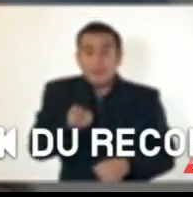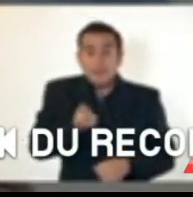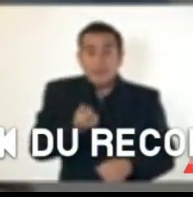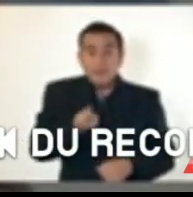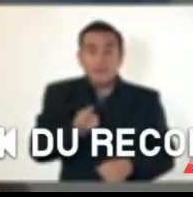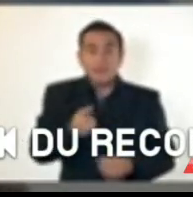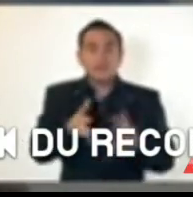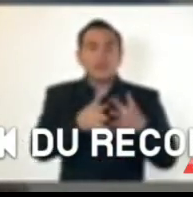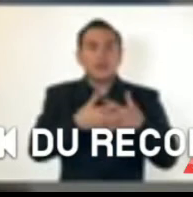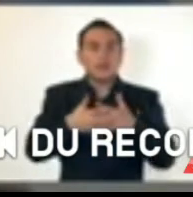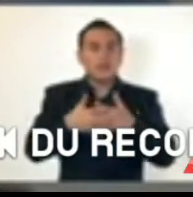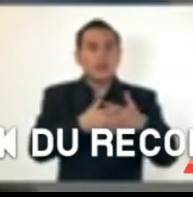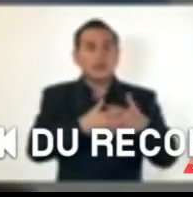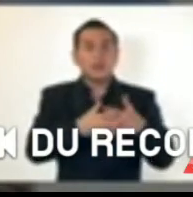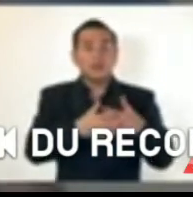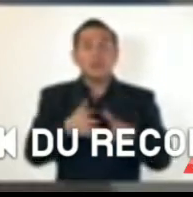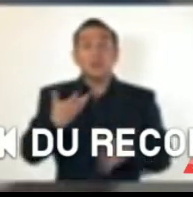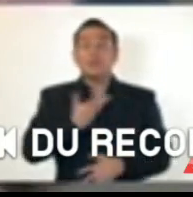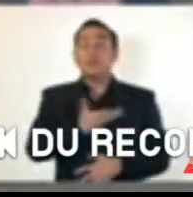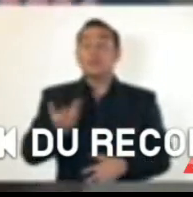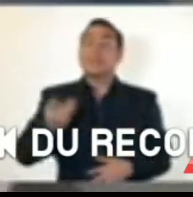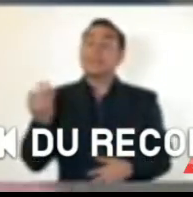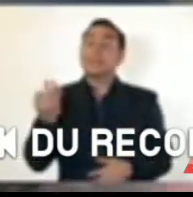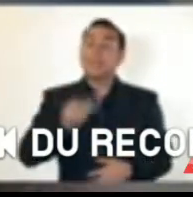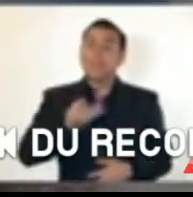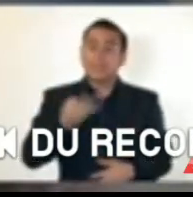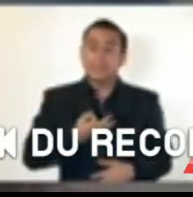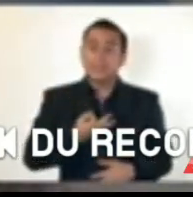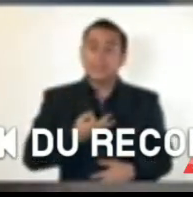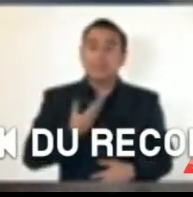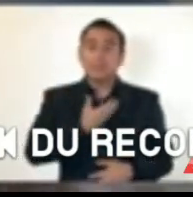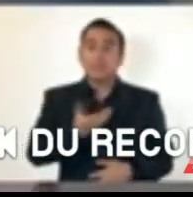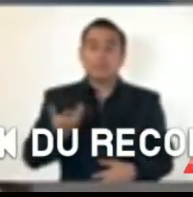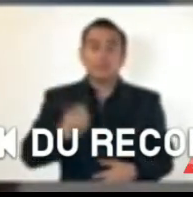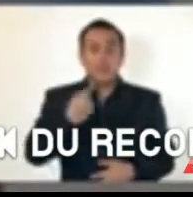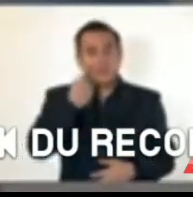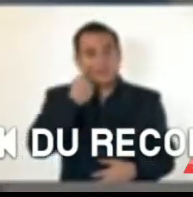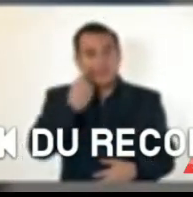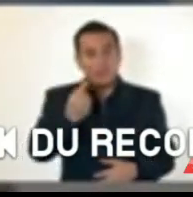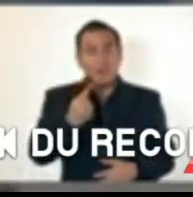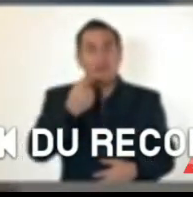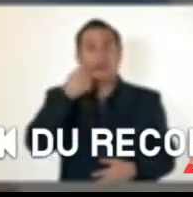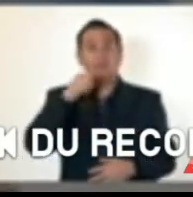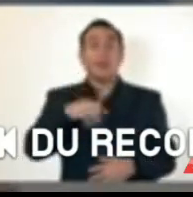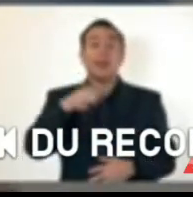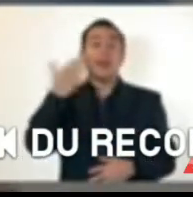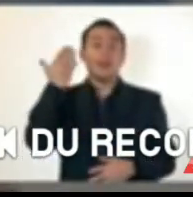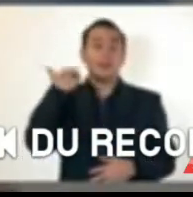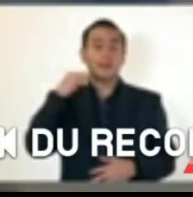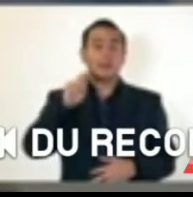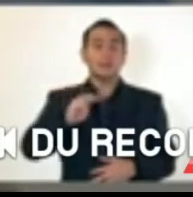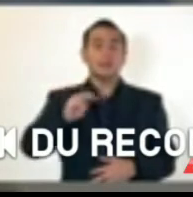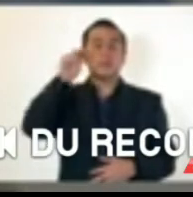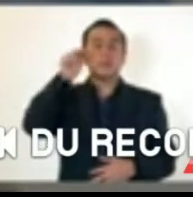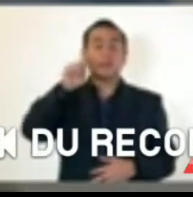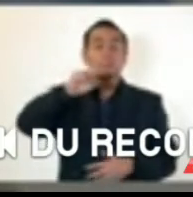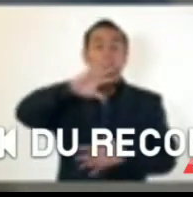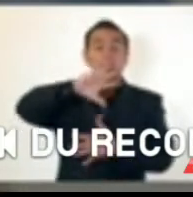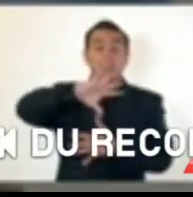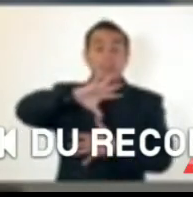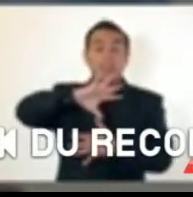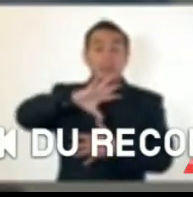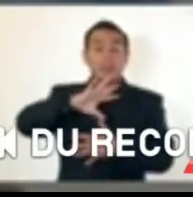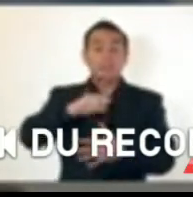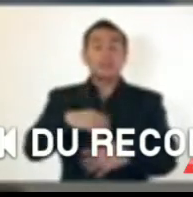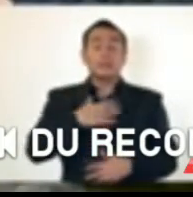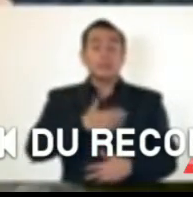hoy lo vemos en Estados Unidos, decimos, no, pero ese es el norte, hoy lo vemos en Ecuador y todavía estamos preguntándonos si va a pasar en el resto de Latinoamérica o